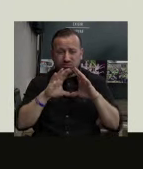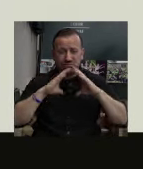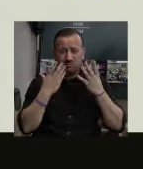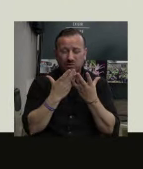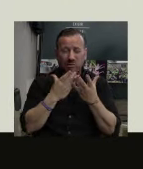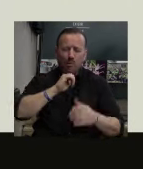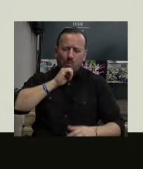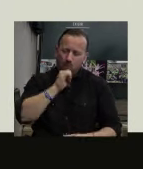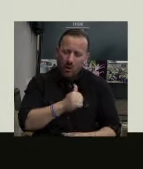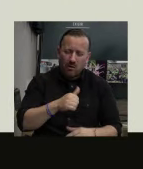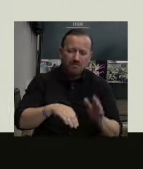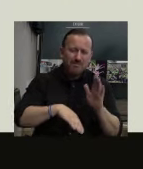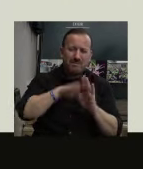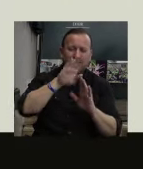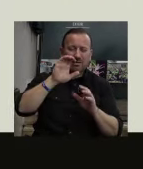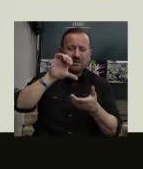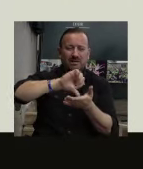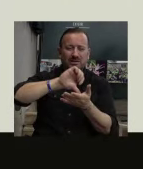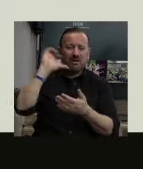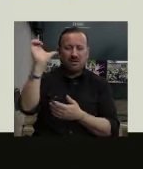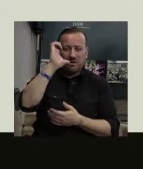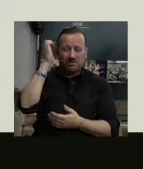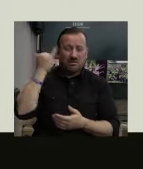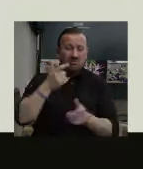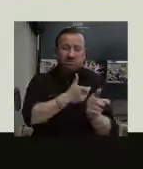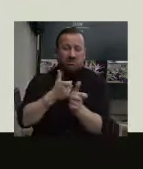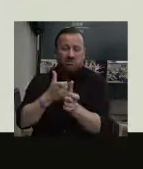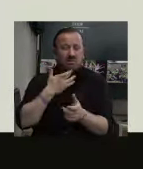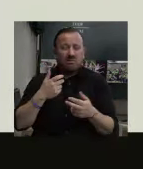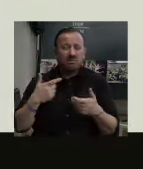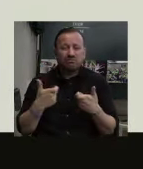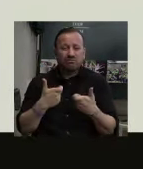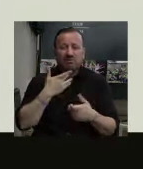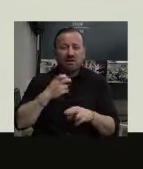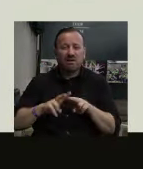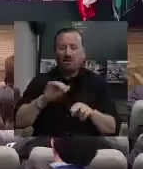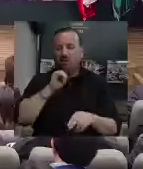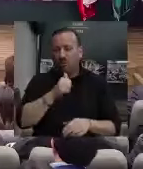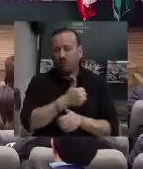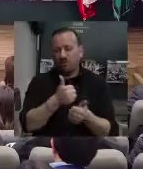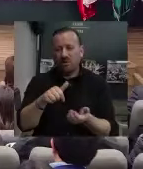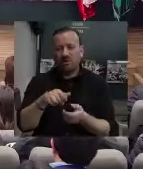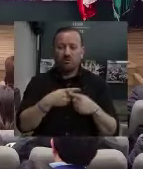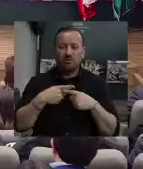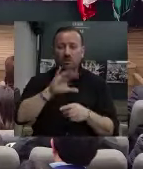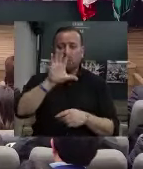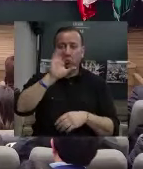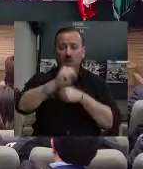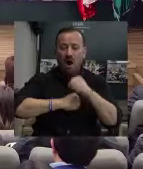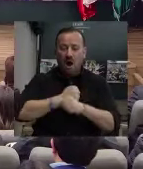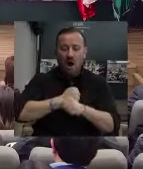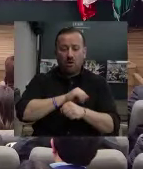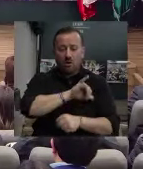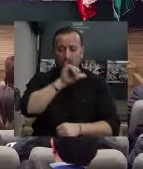pobreza más alto del centro de Europa que una guerra lo único que deja es pobreza cierto y 50 años después es un